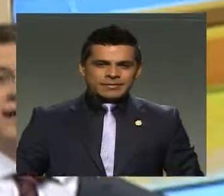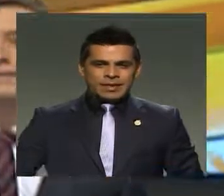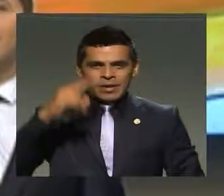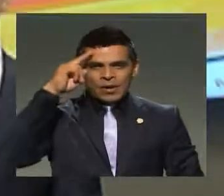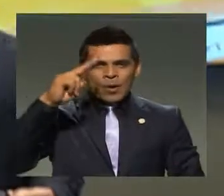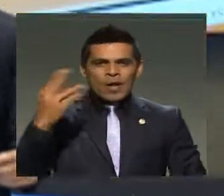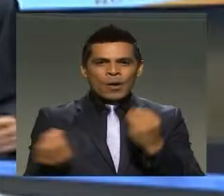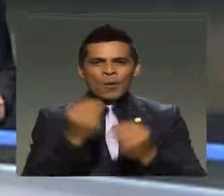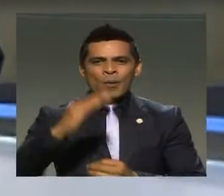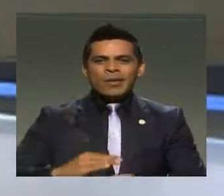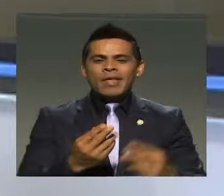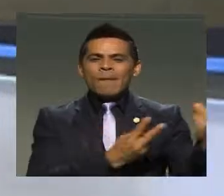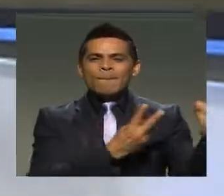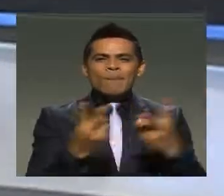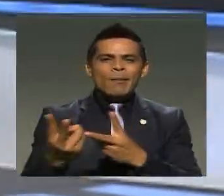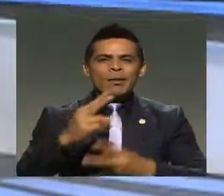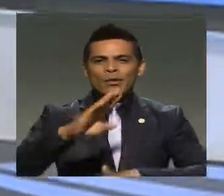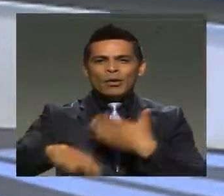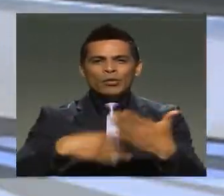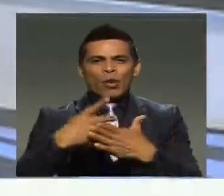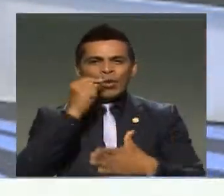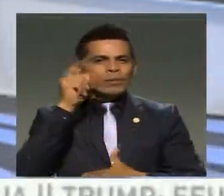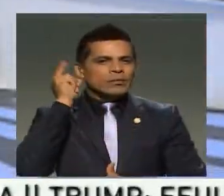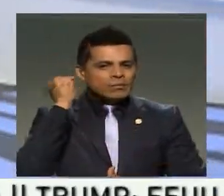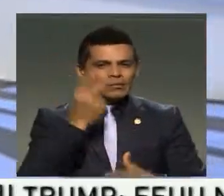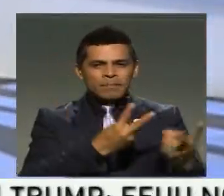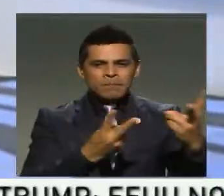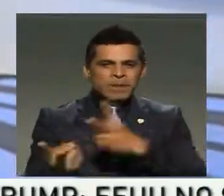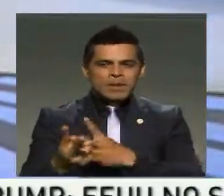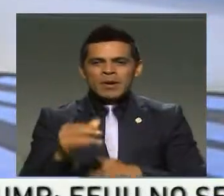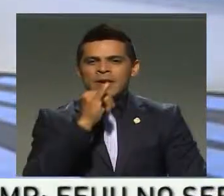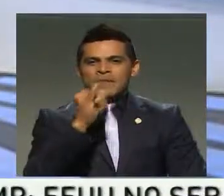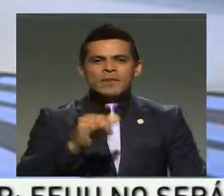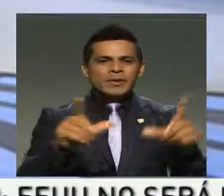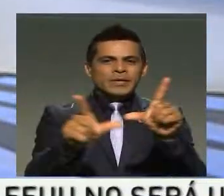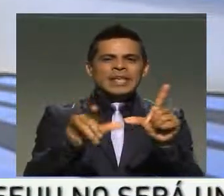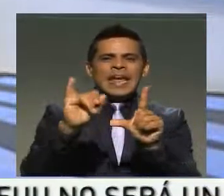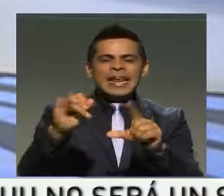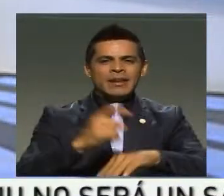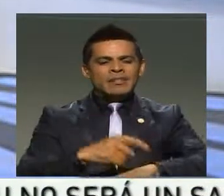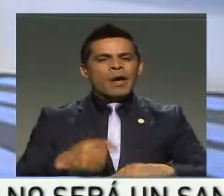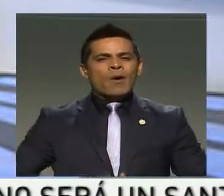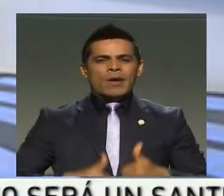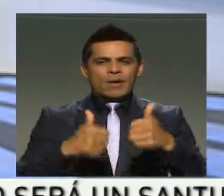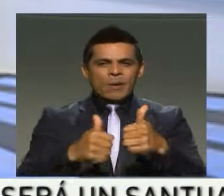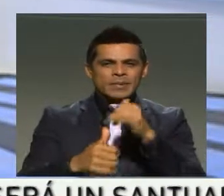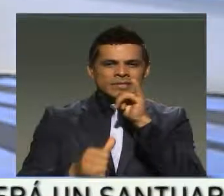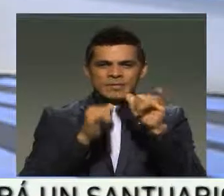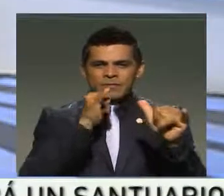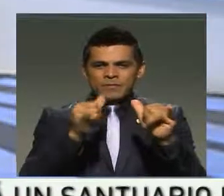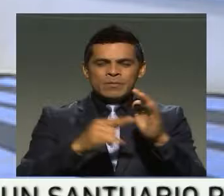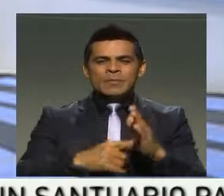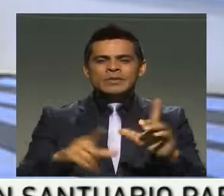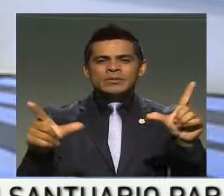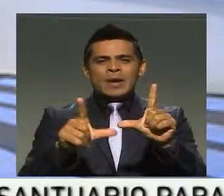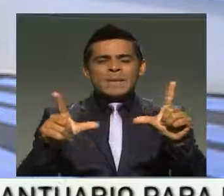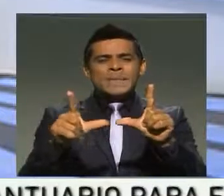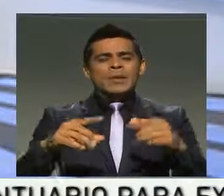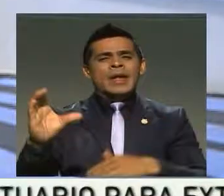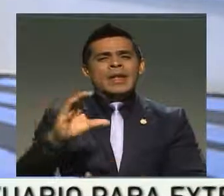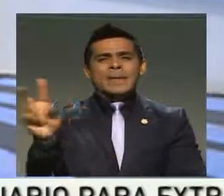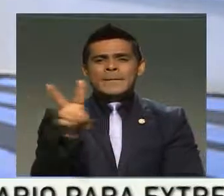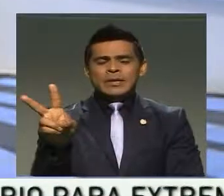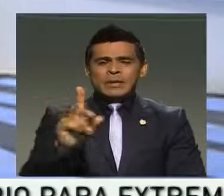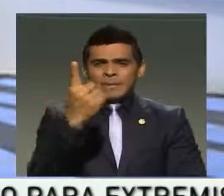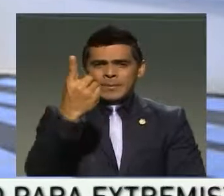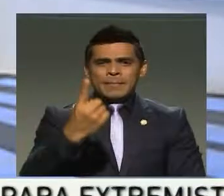Hola, ¿cómo están? Sean todas bienvenidas y bienvenidos a este su noticiero estelar. Somos Noticias Canal y transmitimos en vivo desde Caracas, Venezuela, en este primero